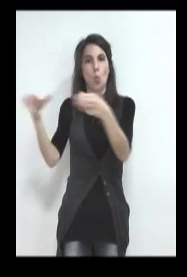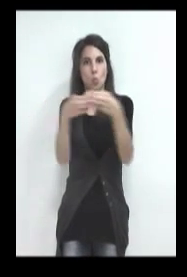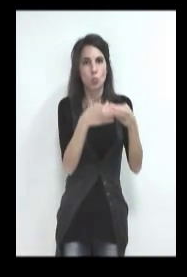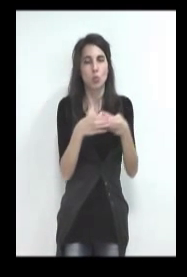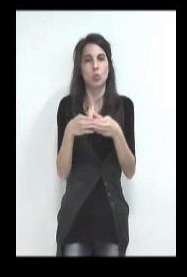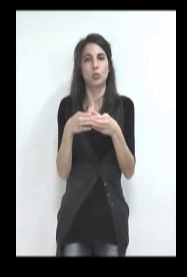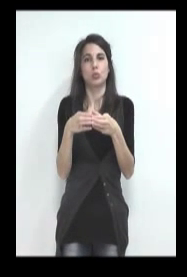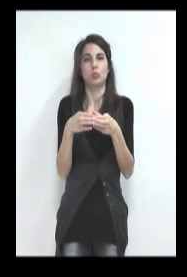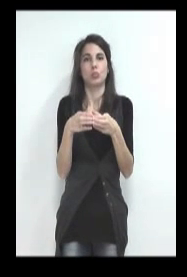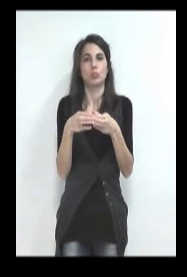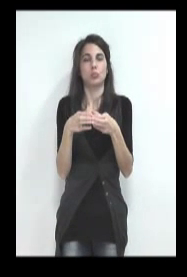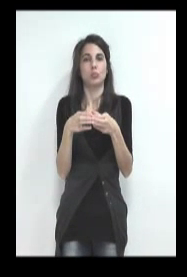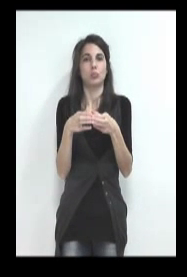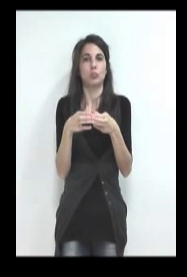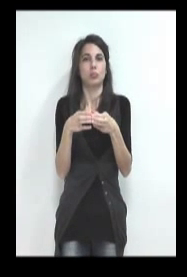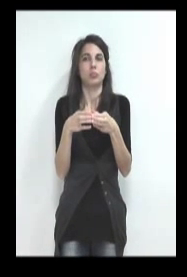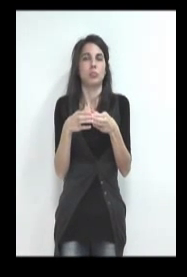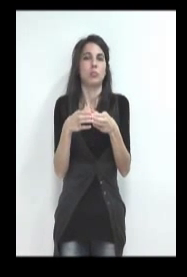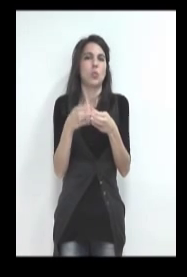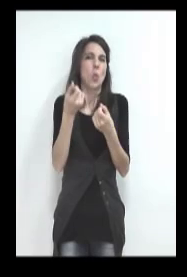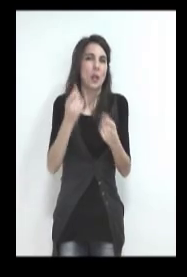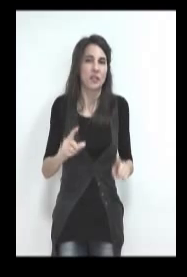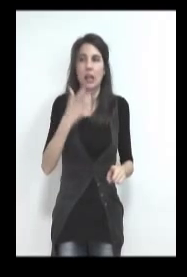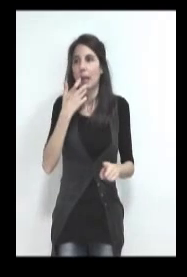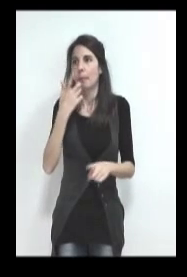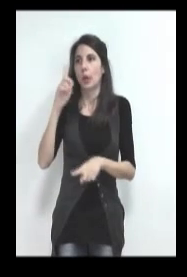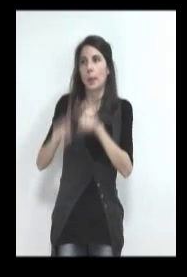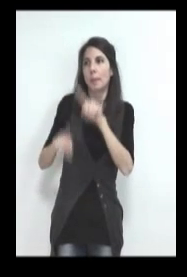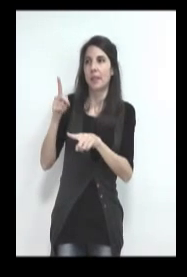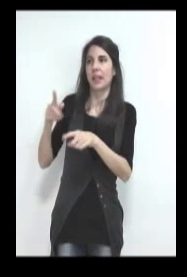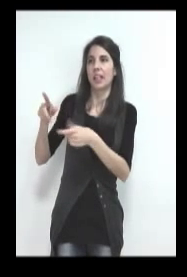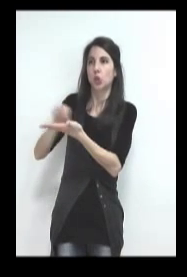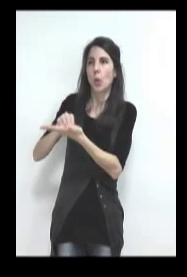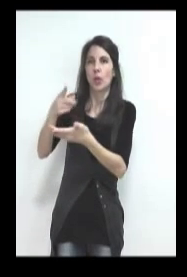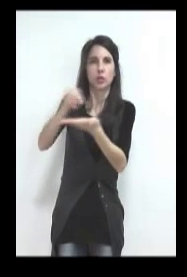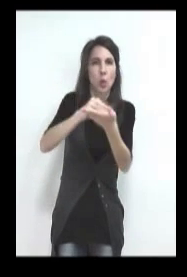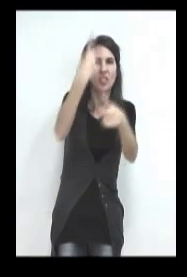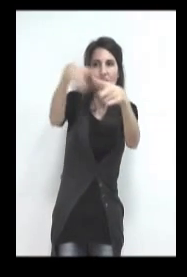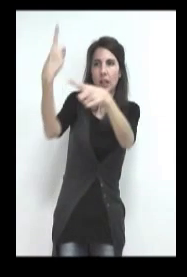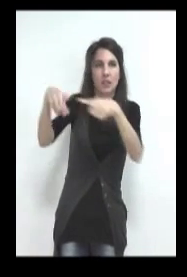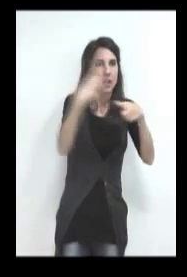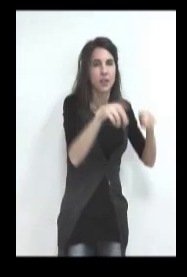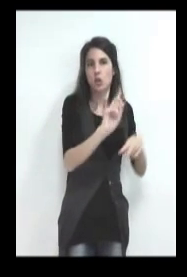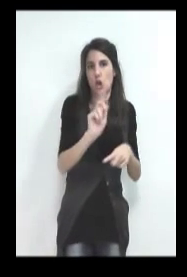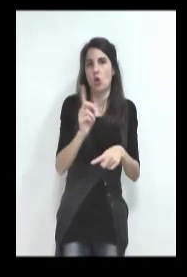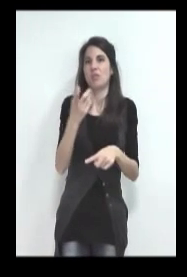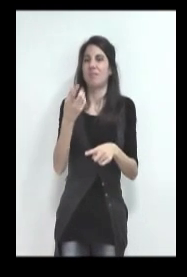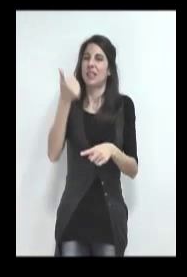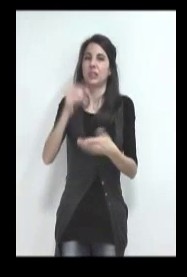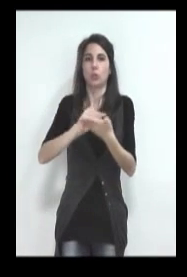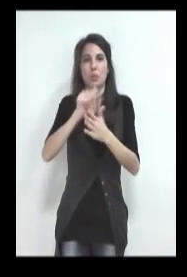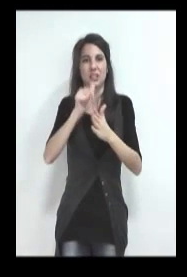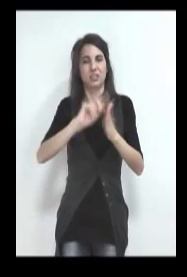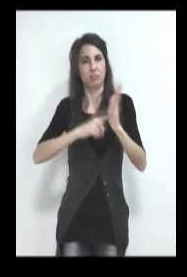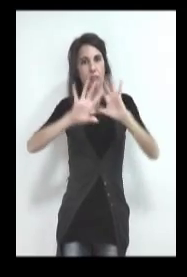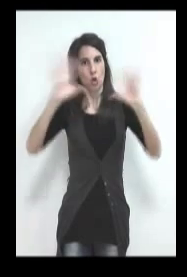necesariamente se tengan que buscar soluciones diferenciadas. El ámbito también del principio de